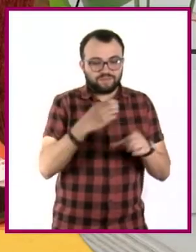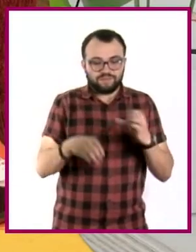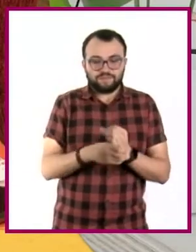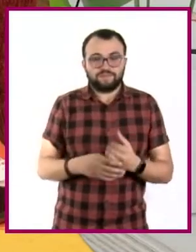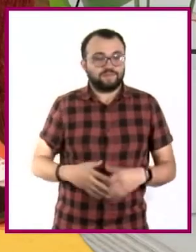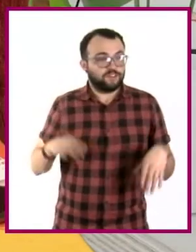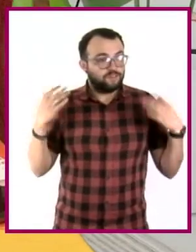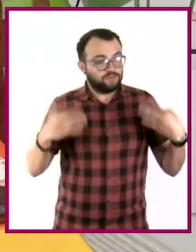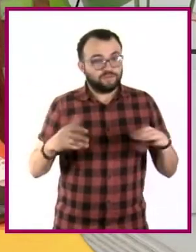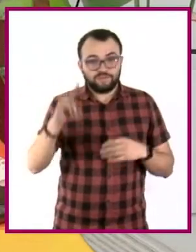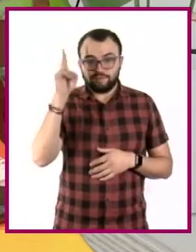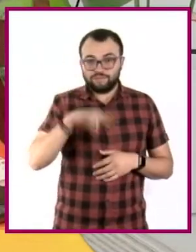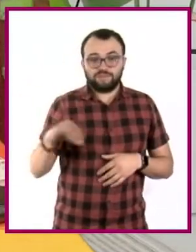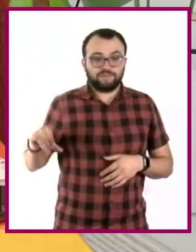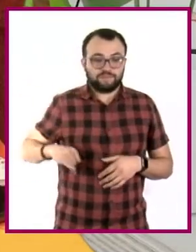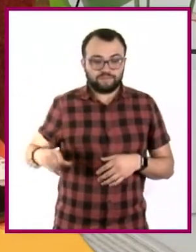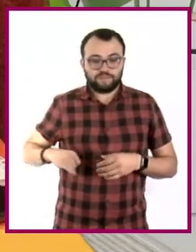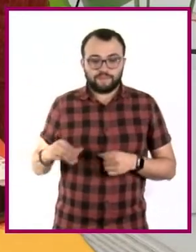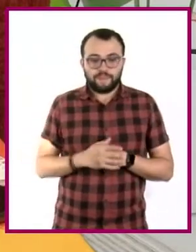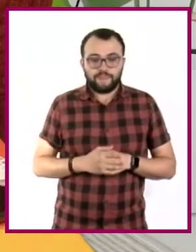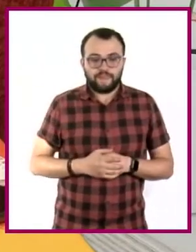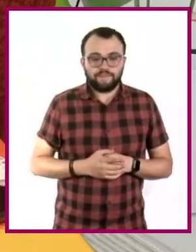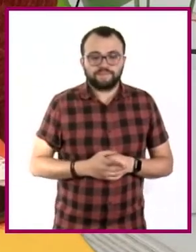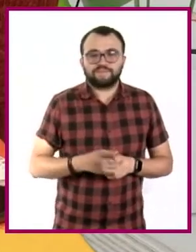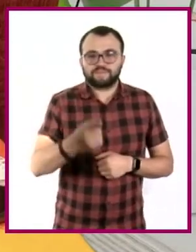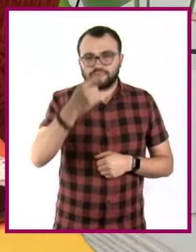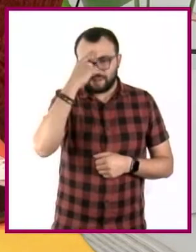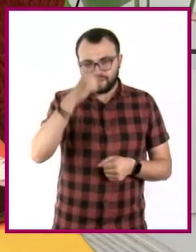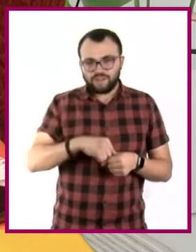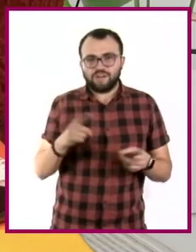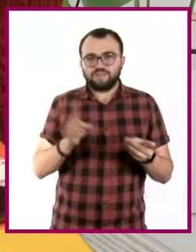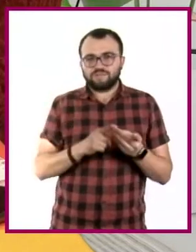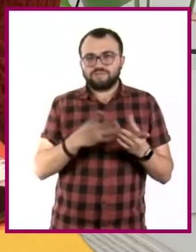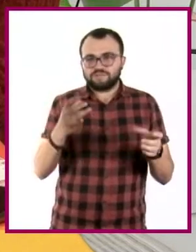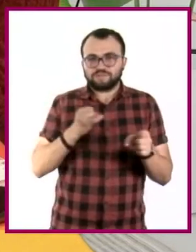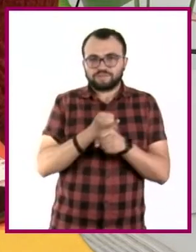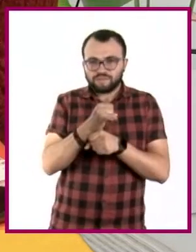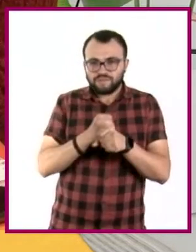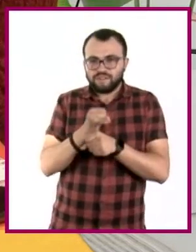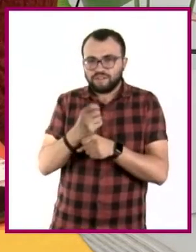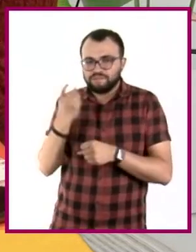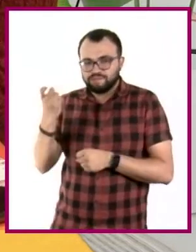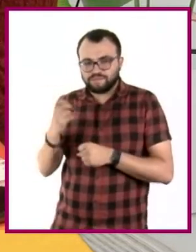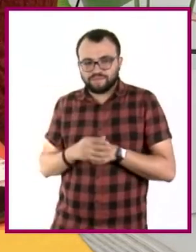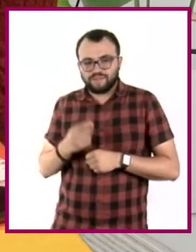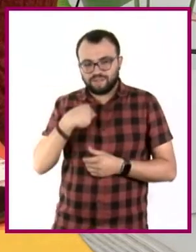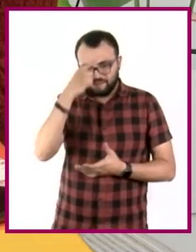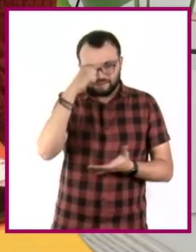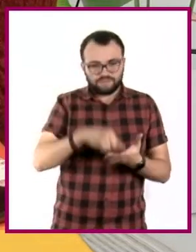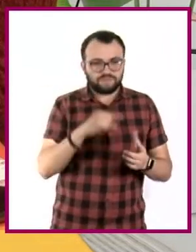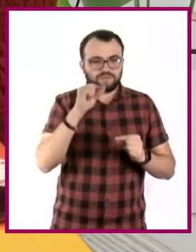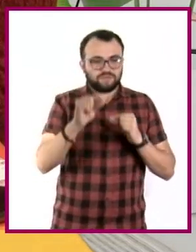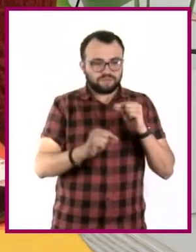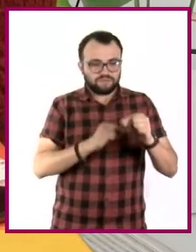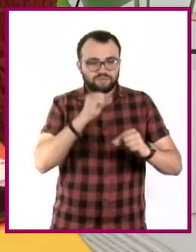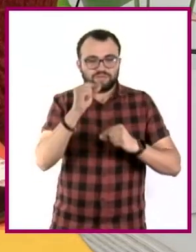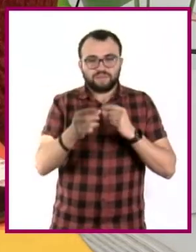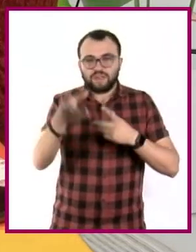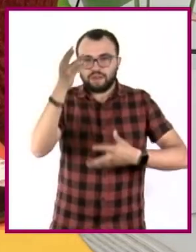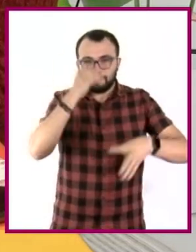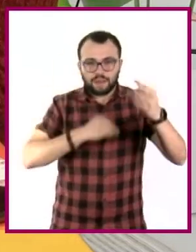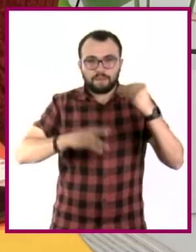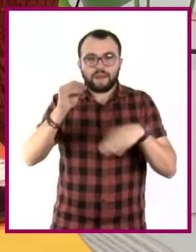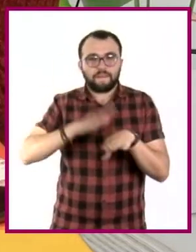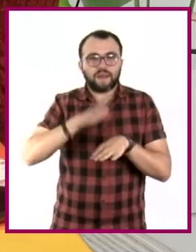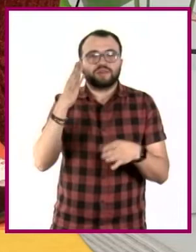Órale, Memo, qué interesante. ¿Hasta dónde crees que lleguen estas investigaciones? Creo que poco a poco se aprenderá más